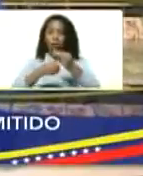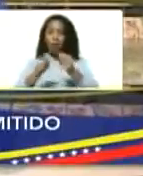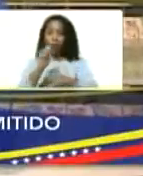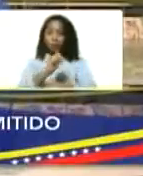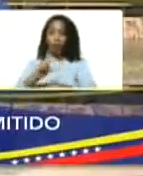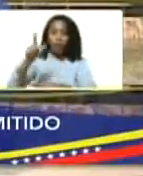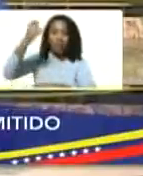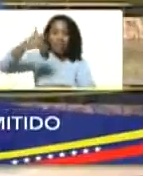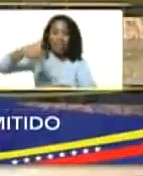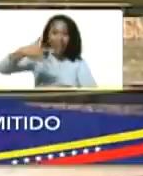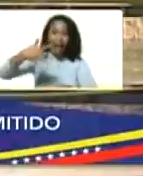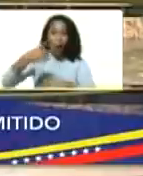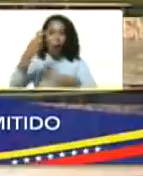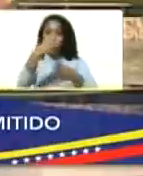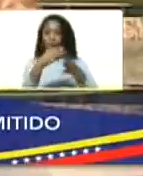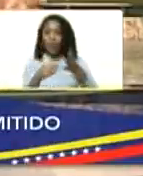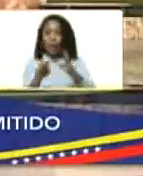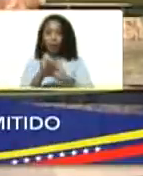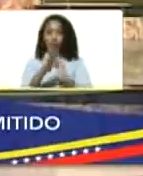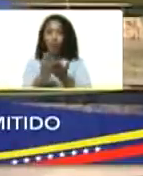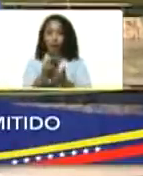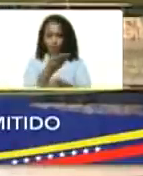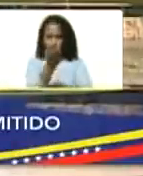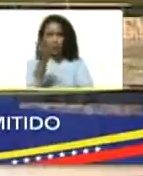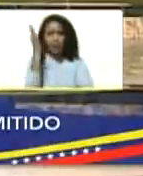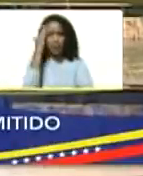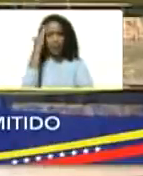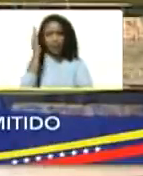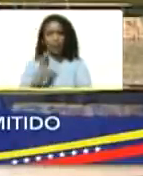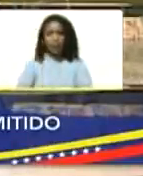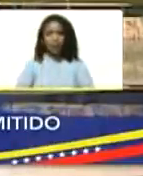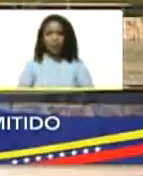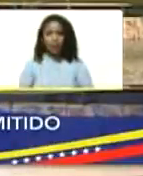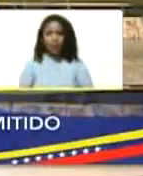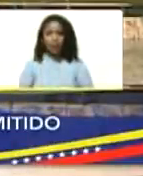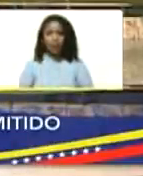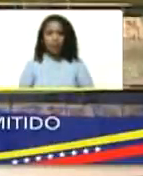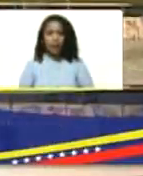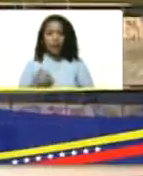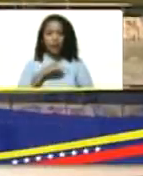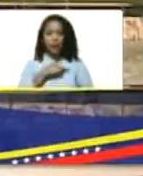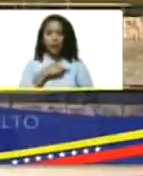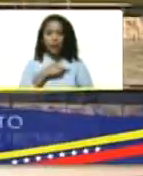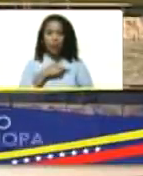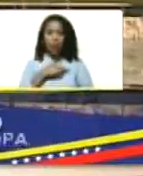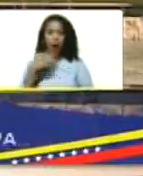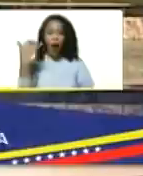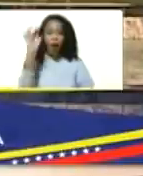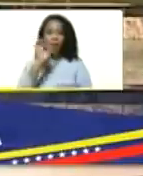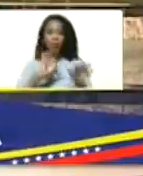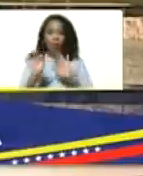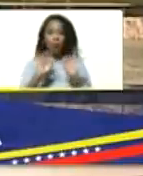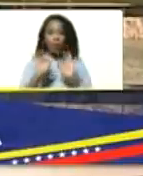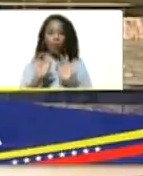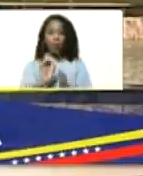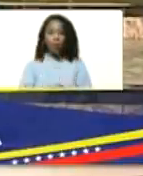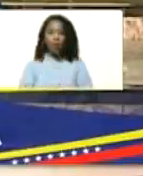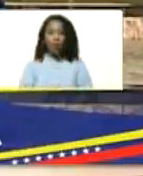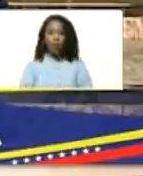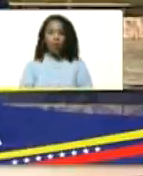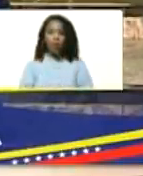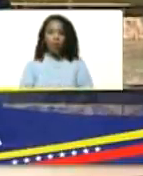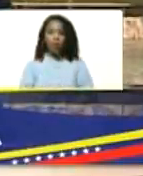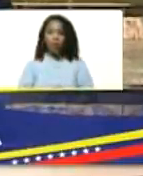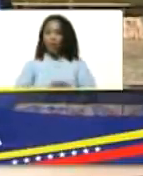en productos en el mundo ustedes lo saben verdad nosotros nos estamos preparando estamos